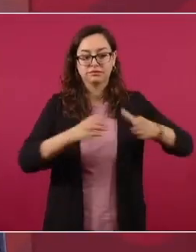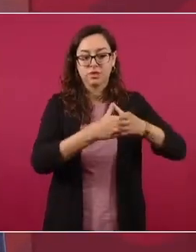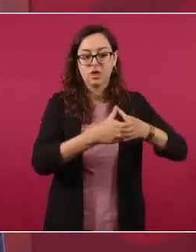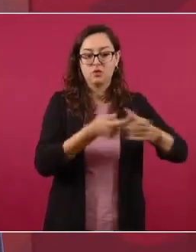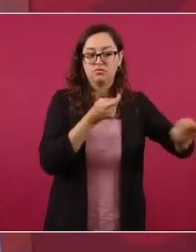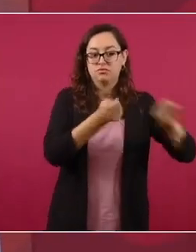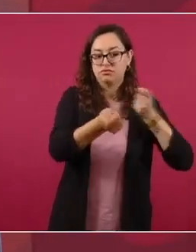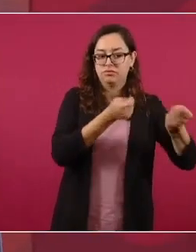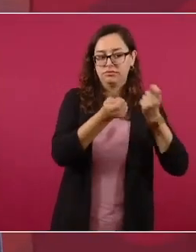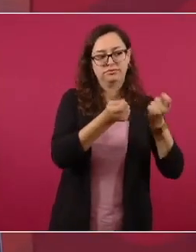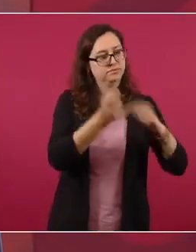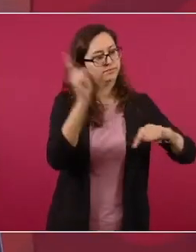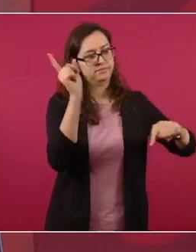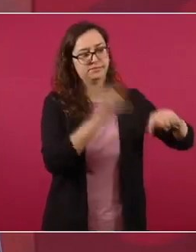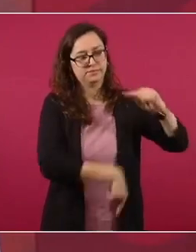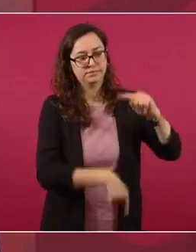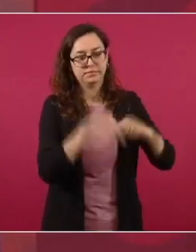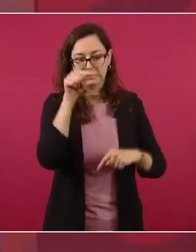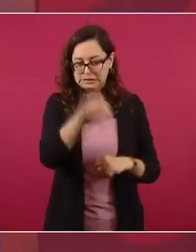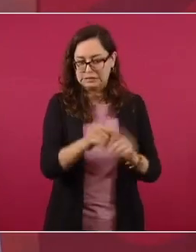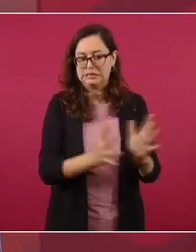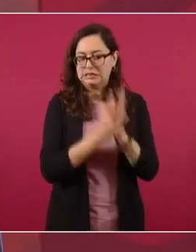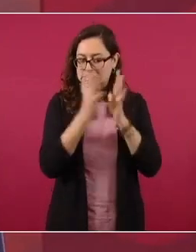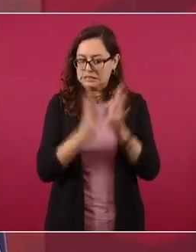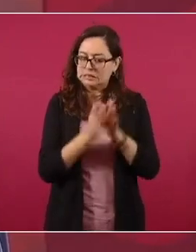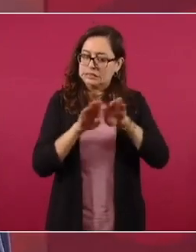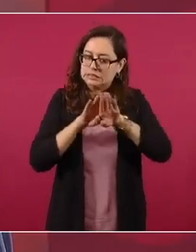antidemocrática, corrupta,